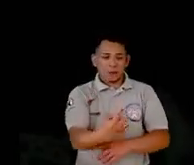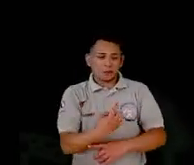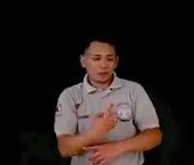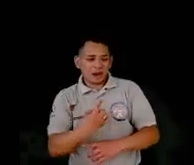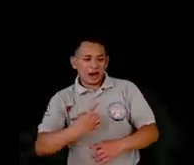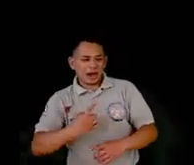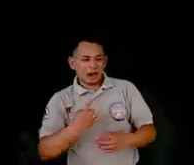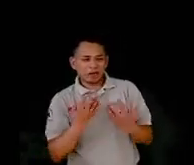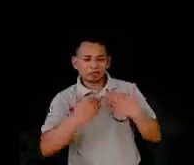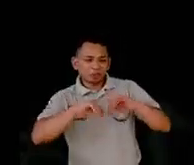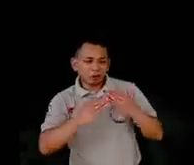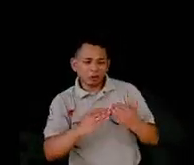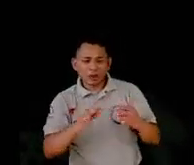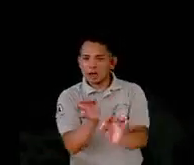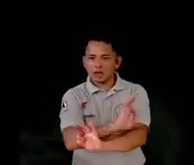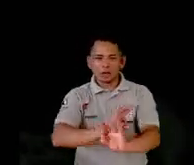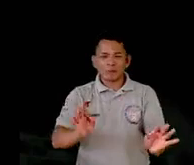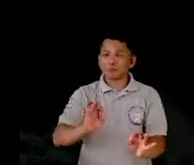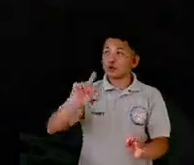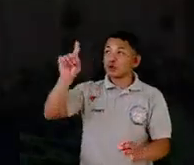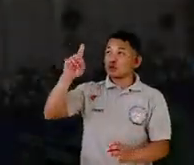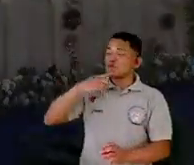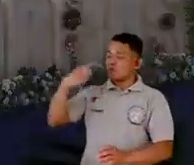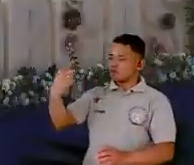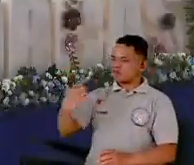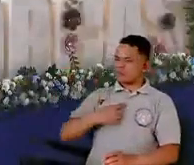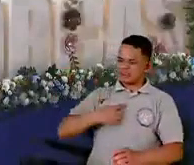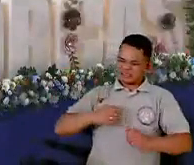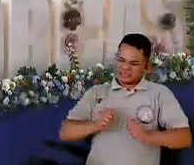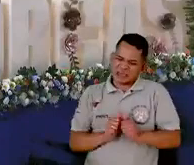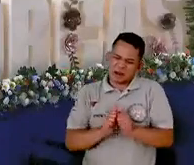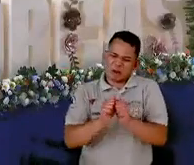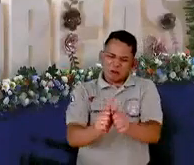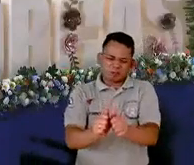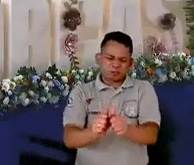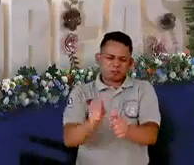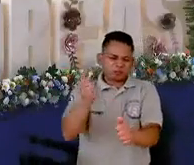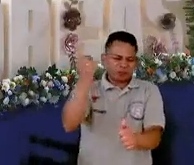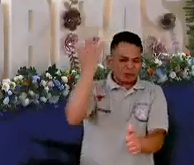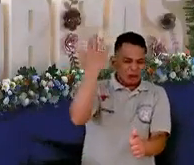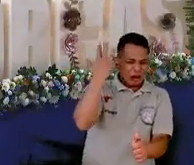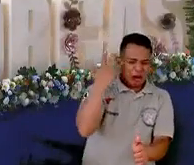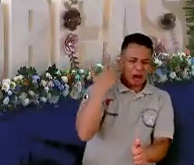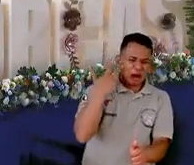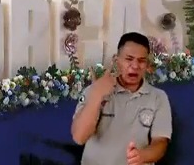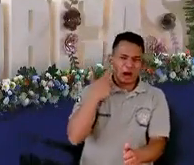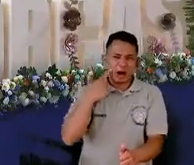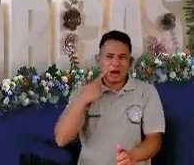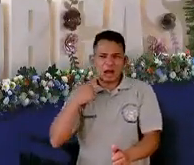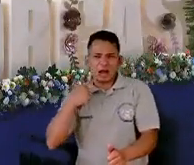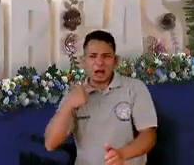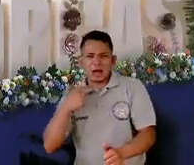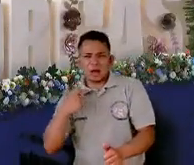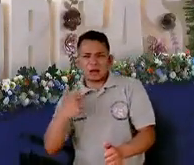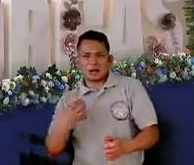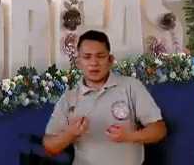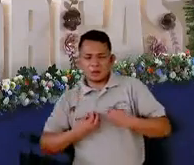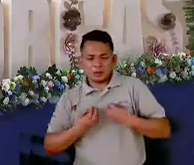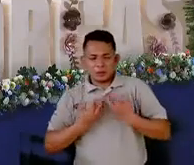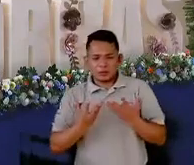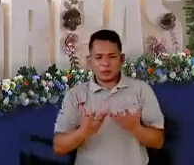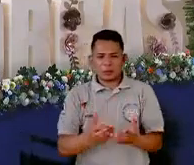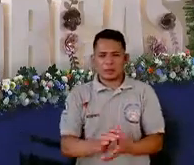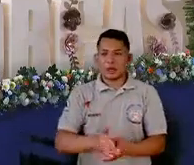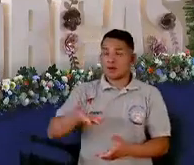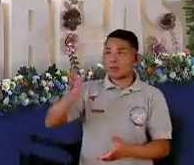nos dijiste, estaré contigo todos los días de tu vida, oh Dios maravilloso, y eso